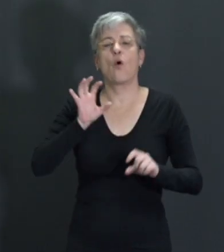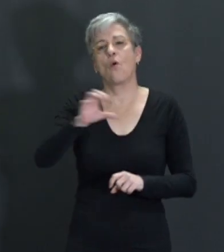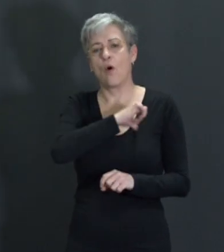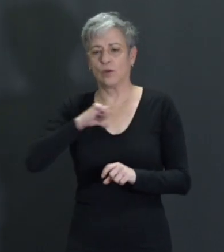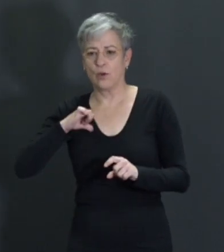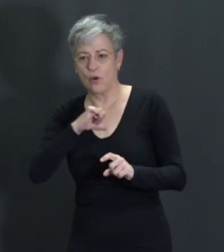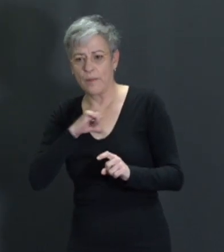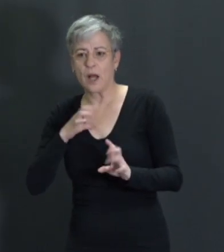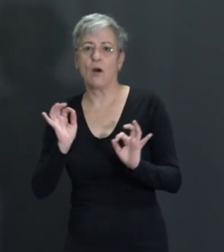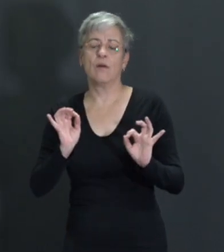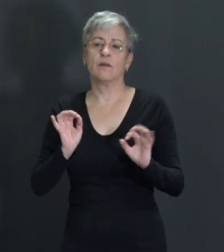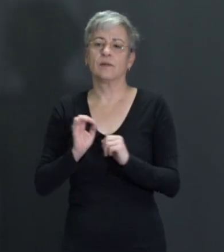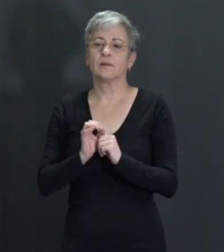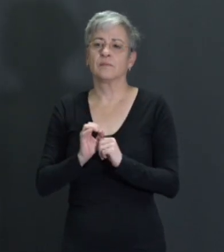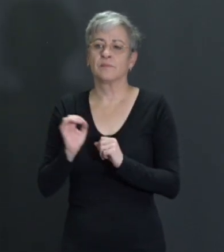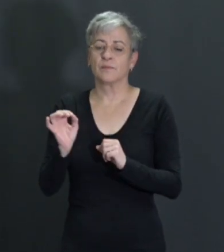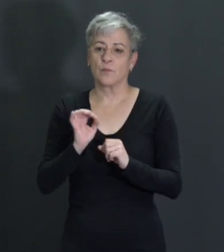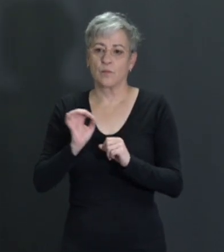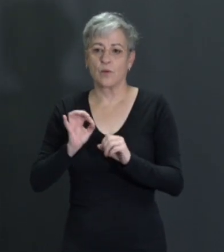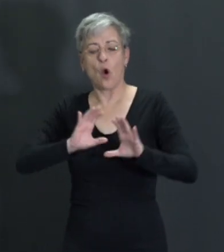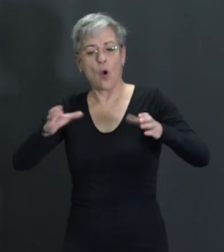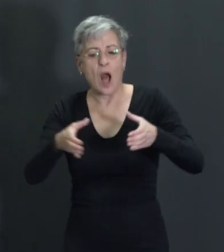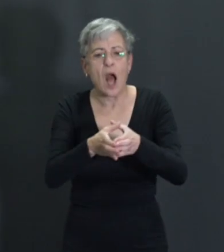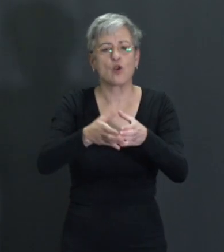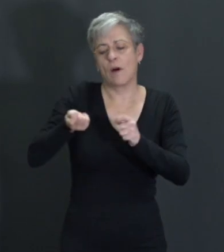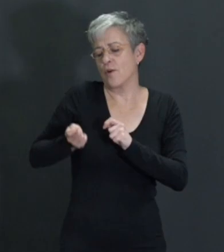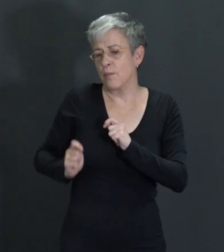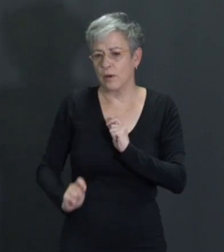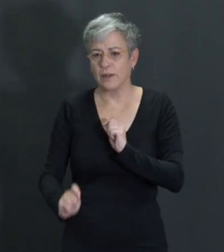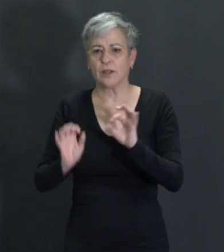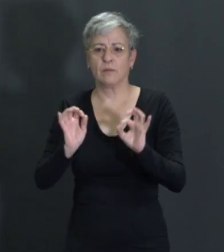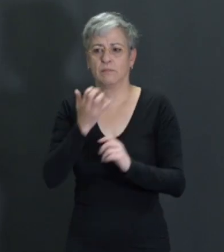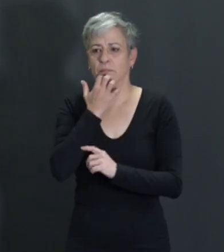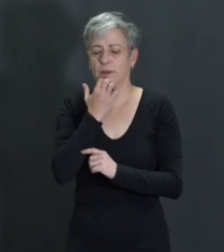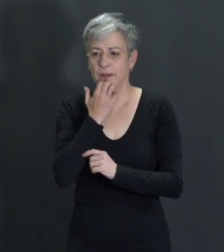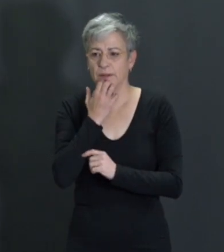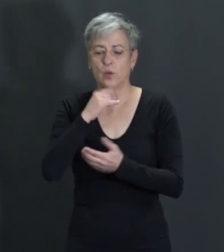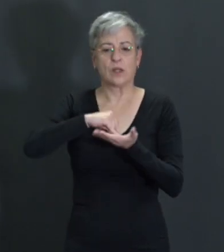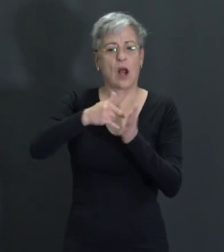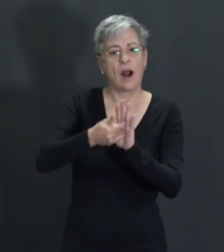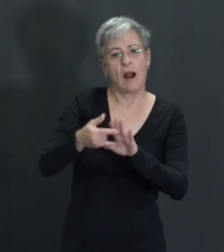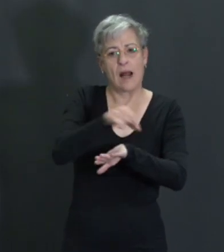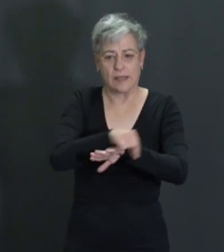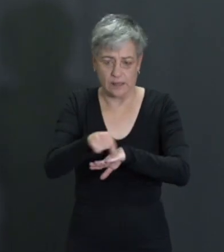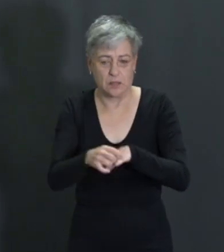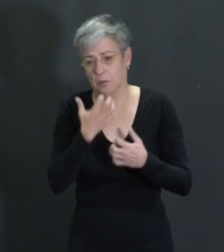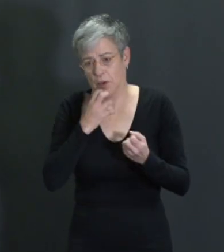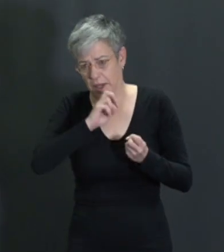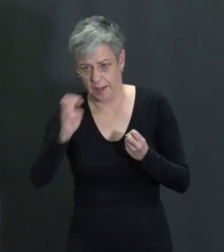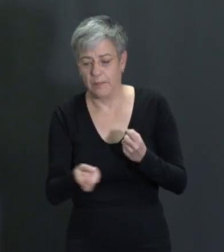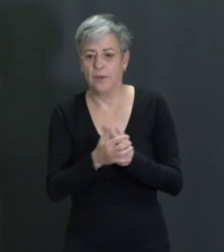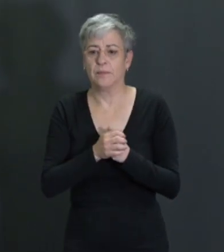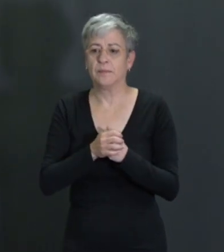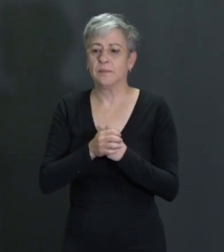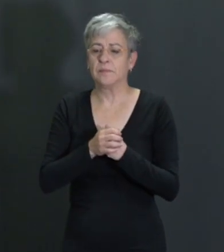en algún caso pues a agrupaciones profesionales como puede ser arquitectos y demás, ¿no? Así